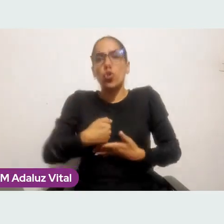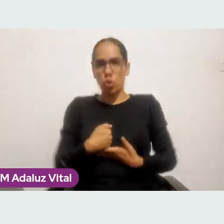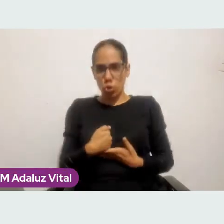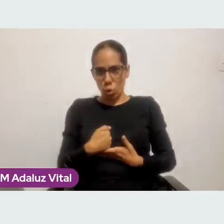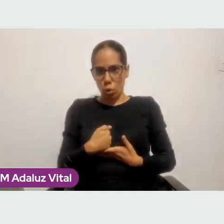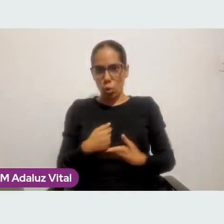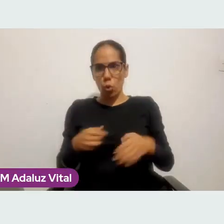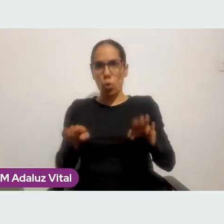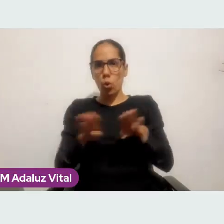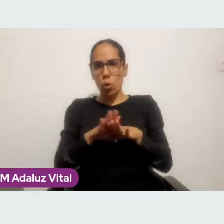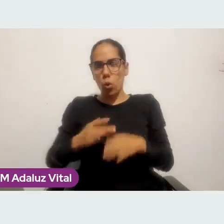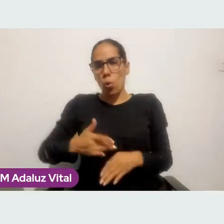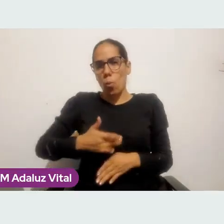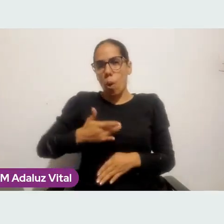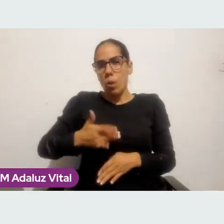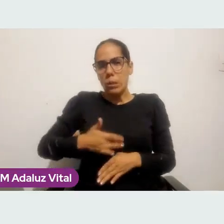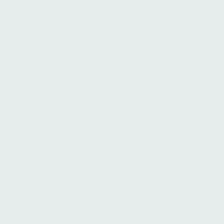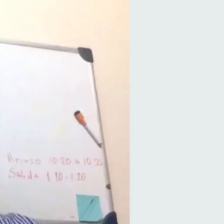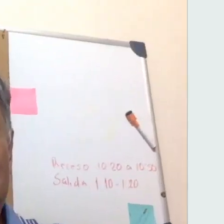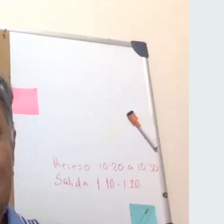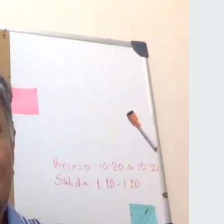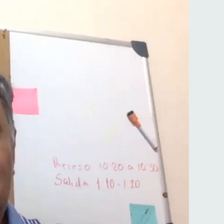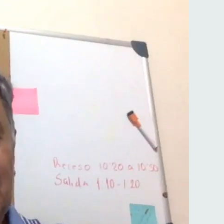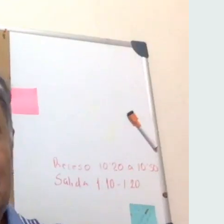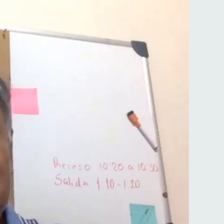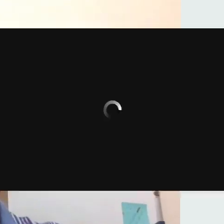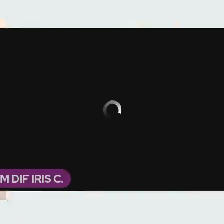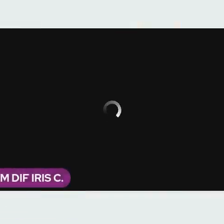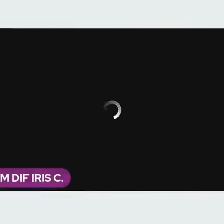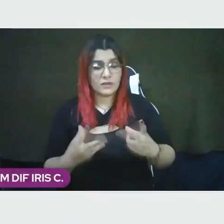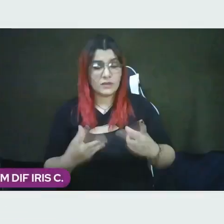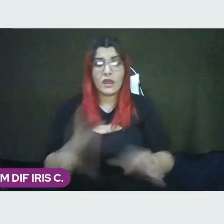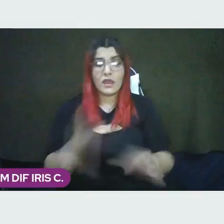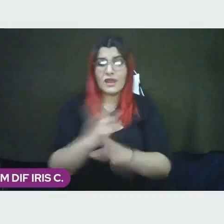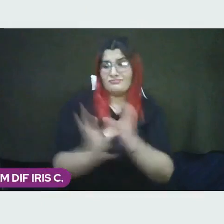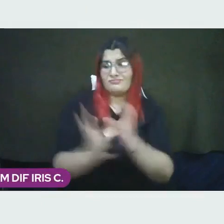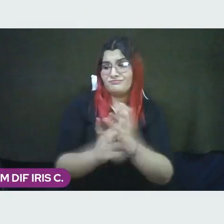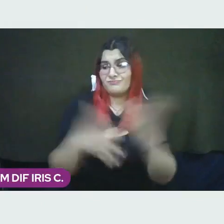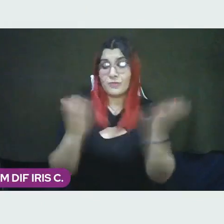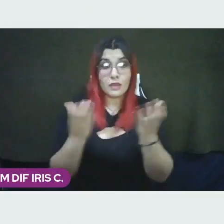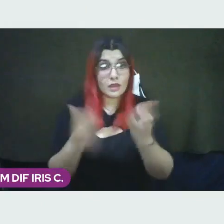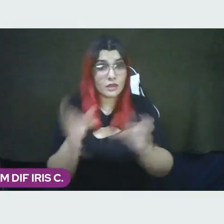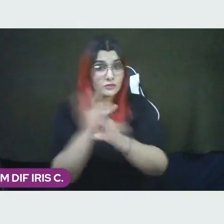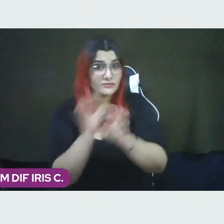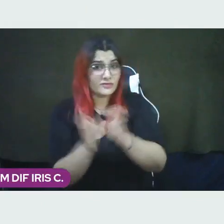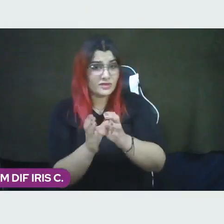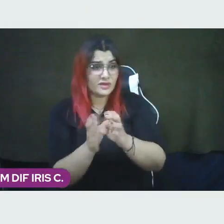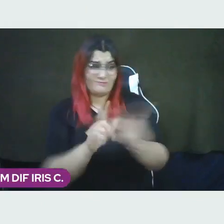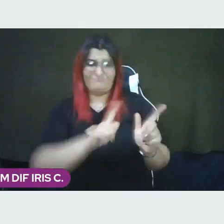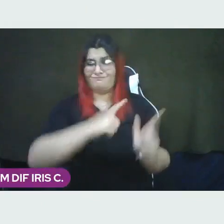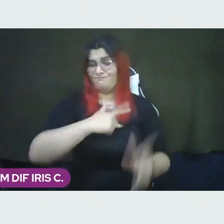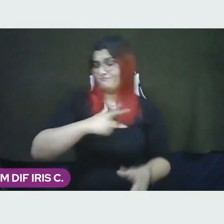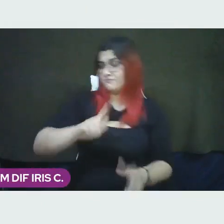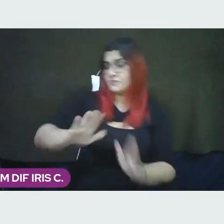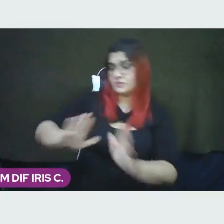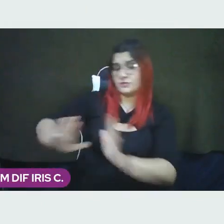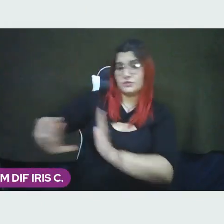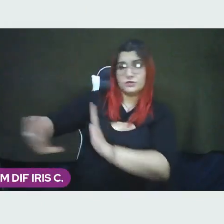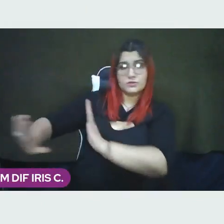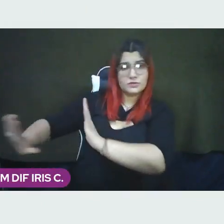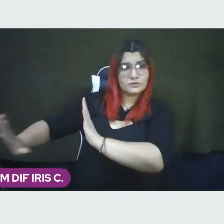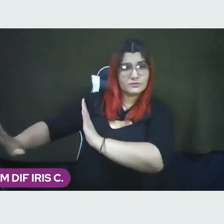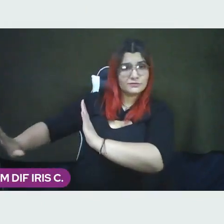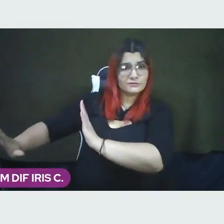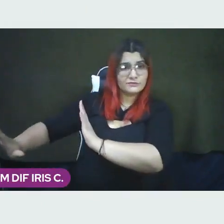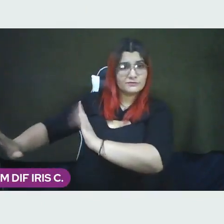¿no? ¿Cuántas de las veces tengo que hacer cosas que no me gustan? ¿Cuántas de las veces tengo que hacer